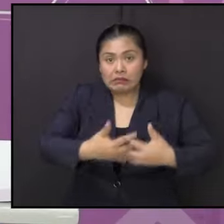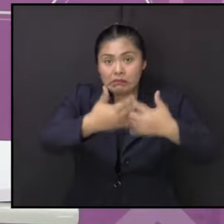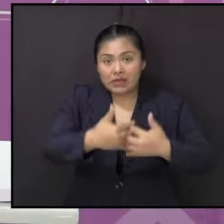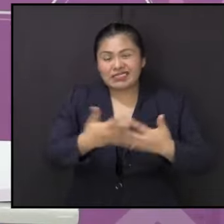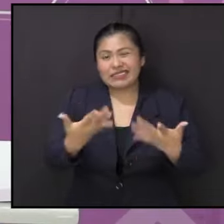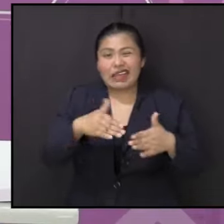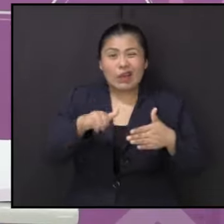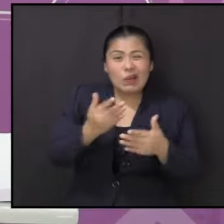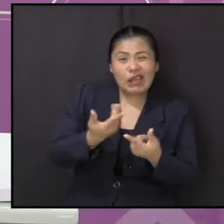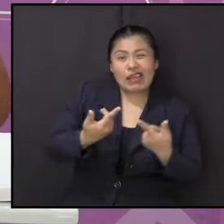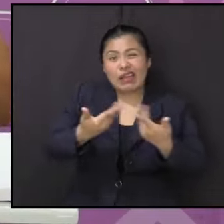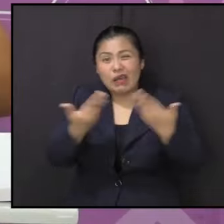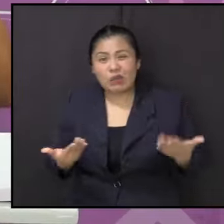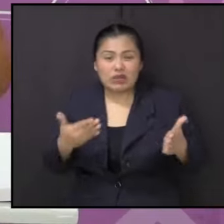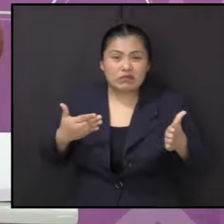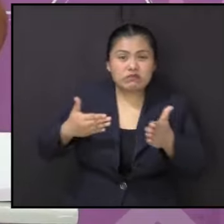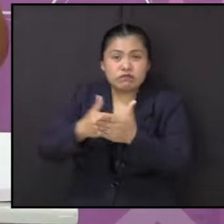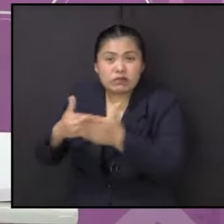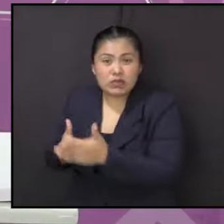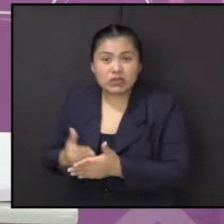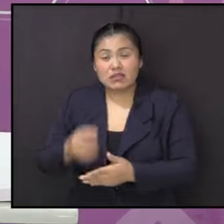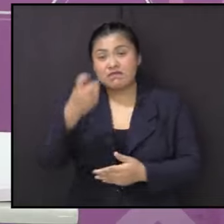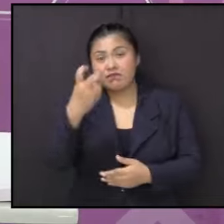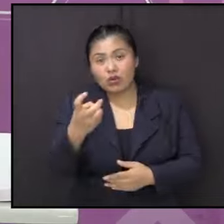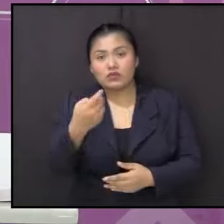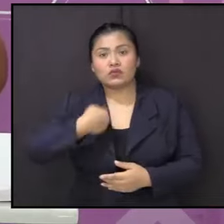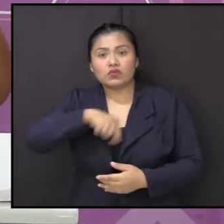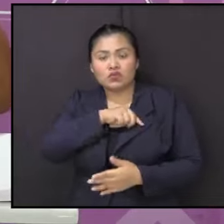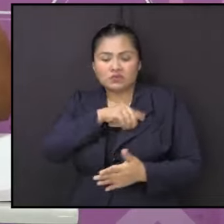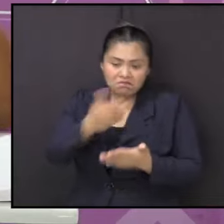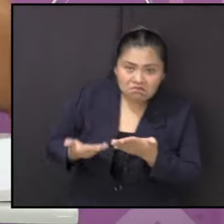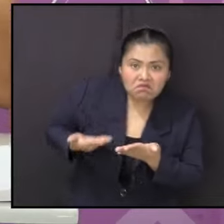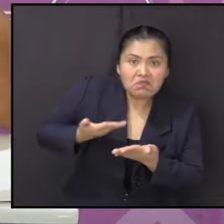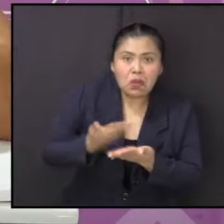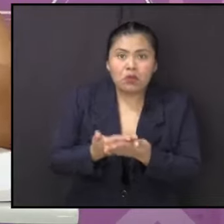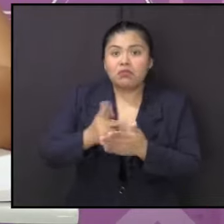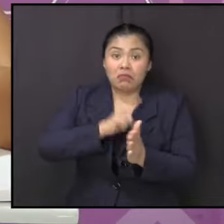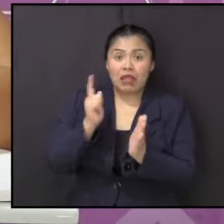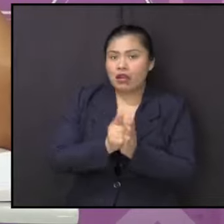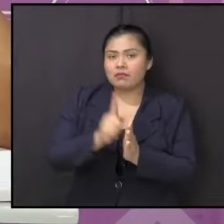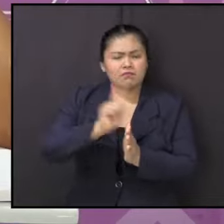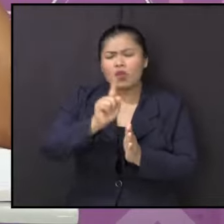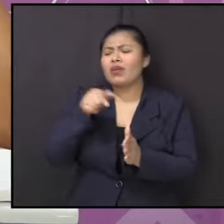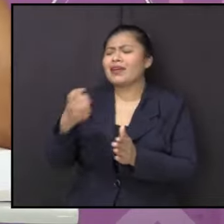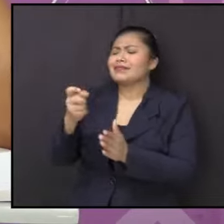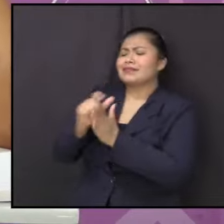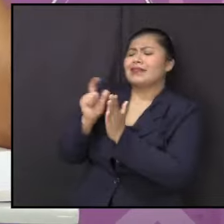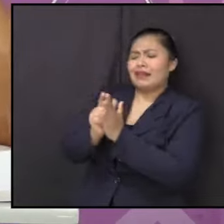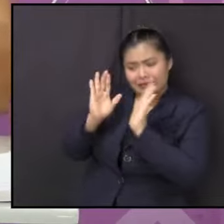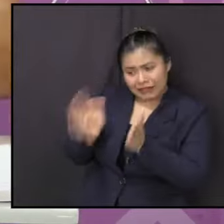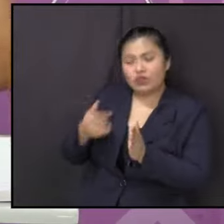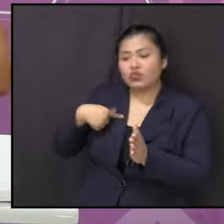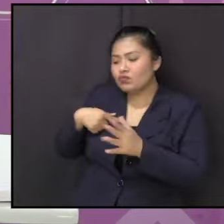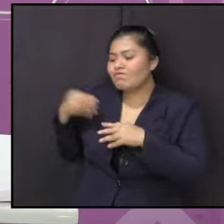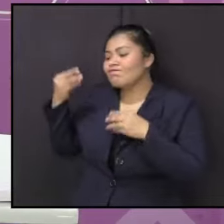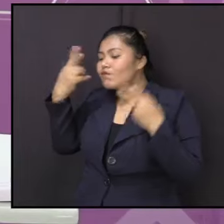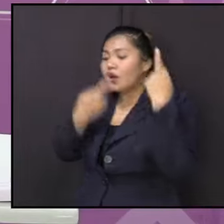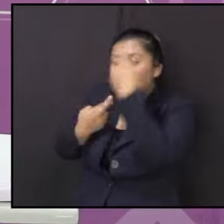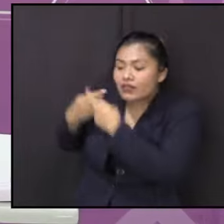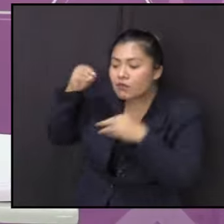limitadas. Por ello, yo creo que más bien de proponer quizás una ley es justamente el perfeccionar este instrumento que ya está. ¿Cómo